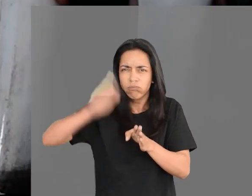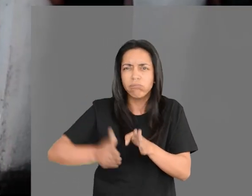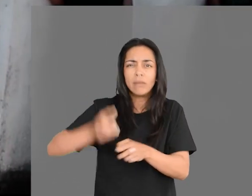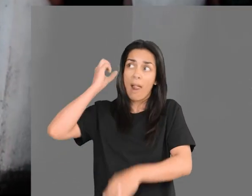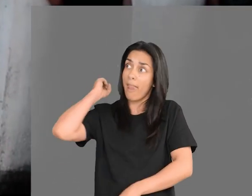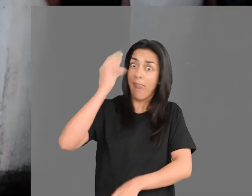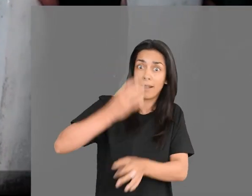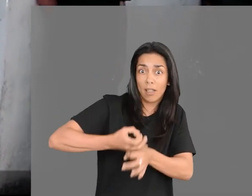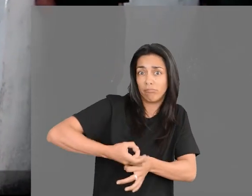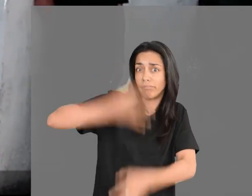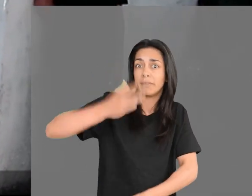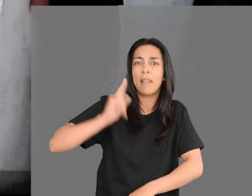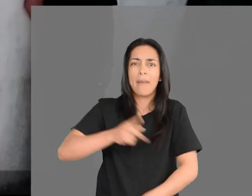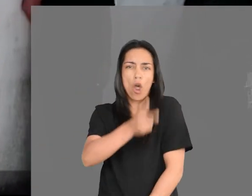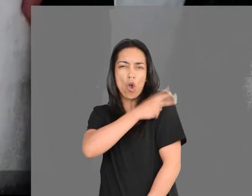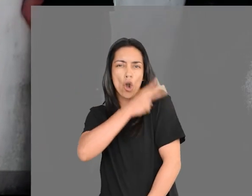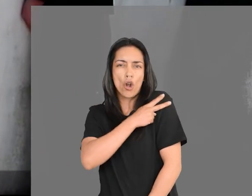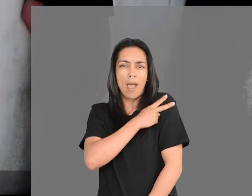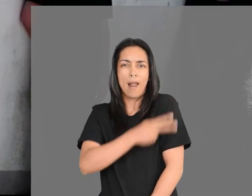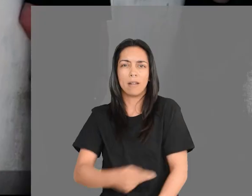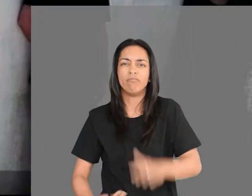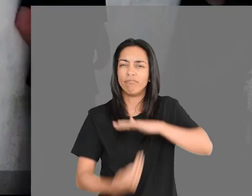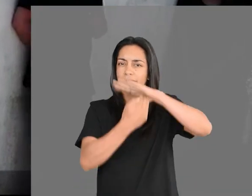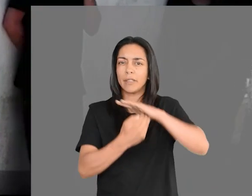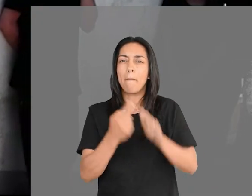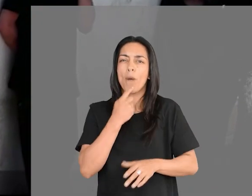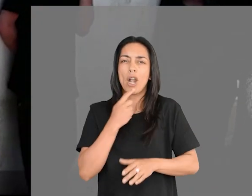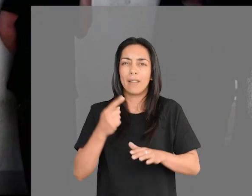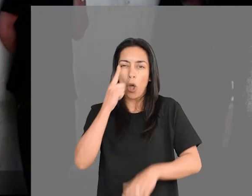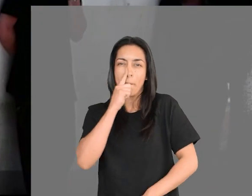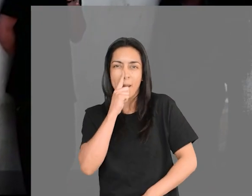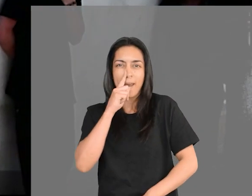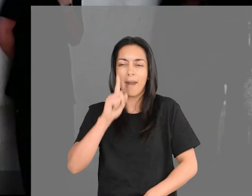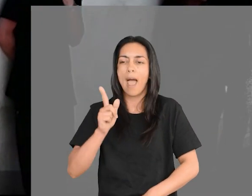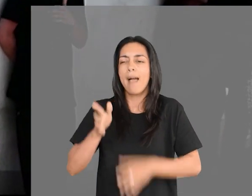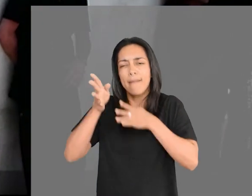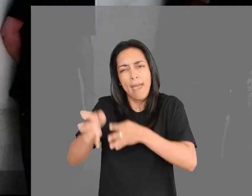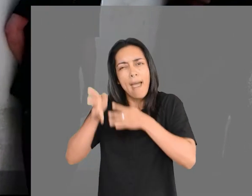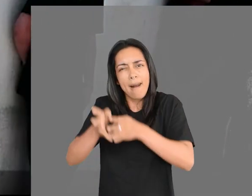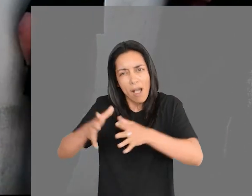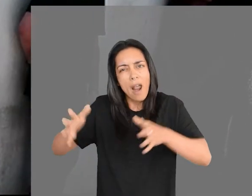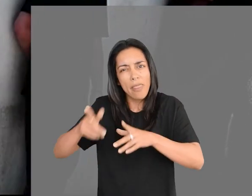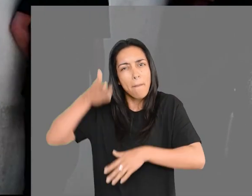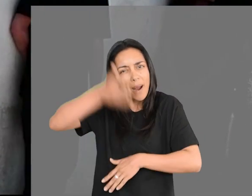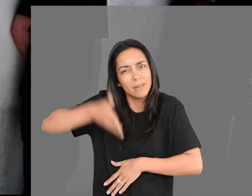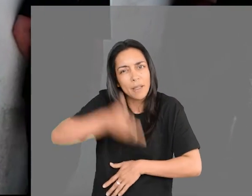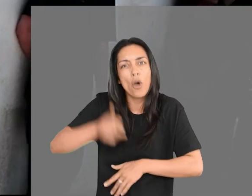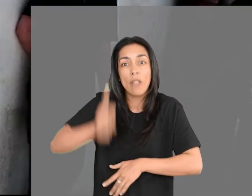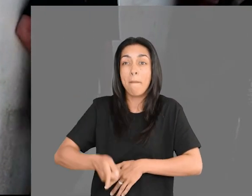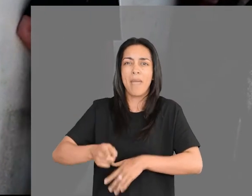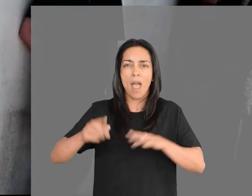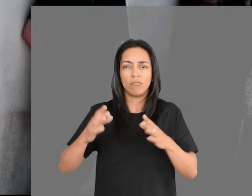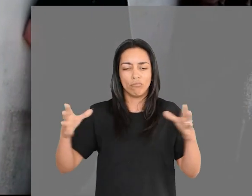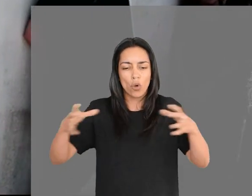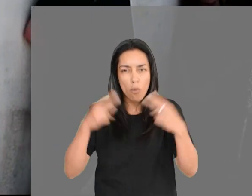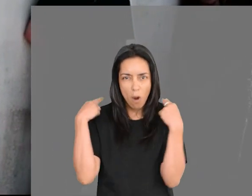Minas, formado por Brígido Silveira en la Guerra Grande. Participó del alzamiento de 1857, luego del